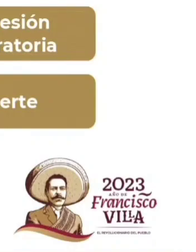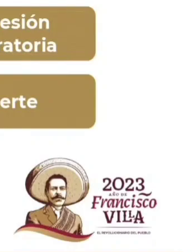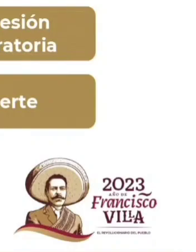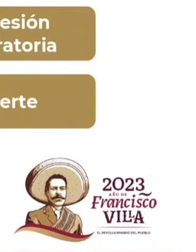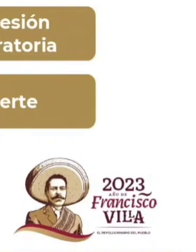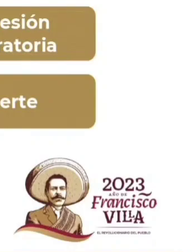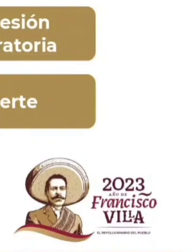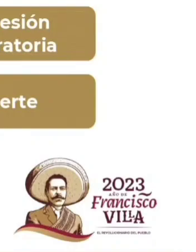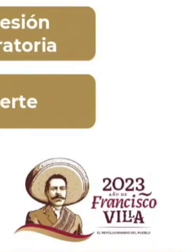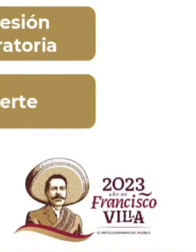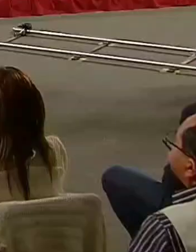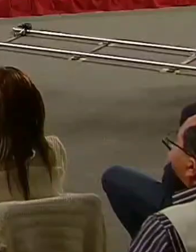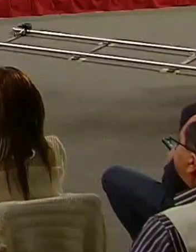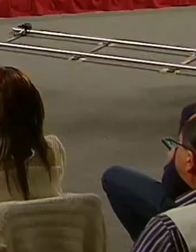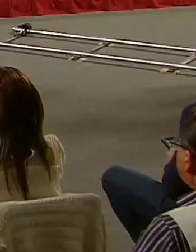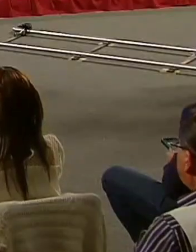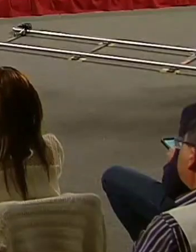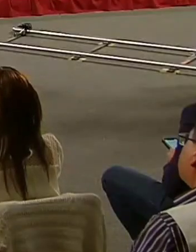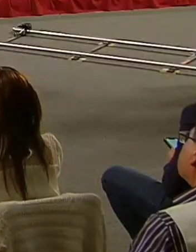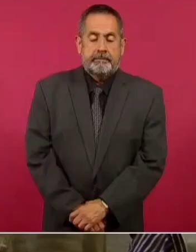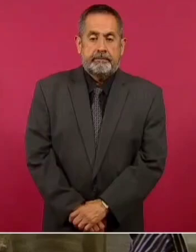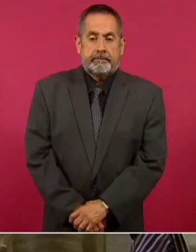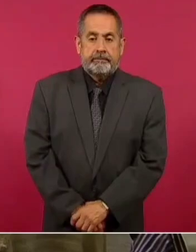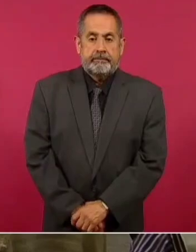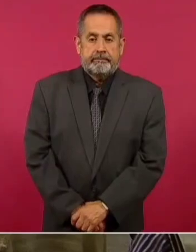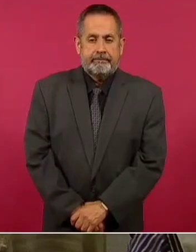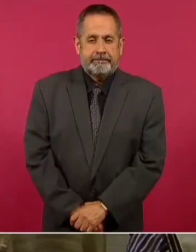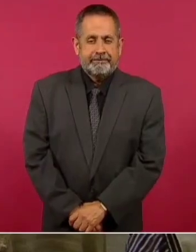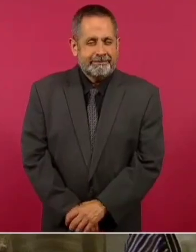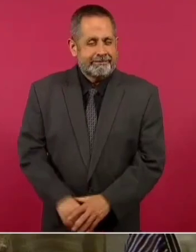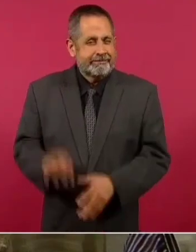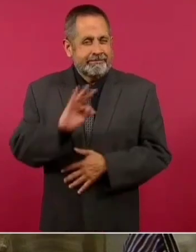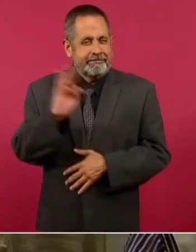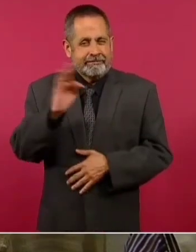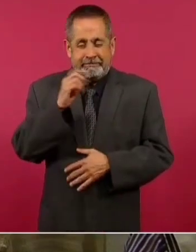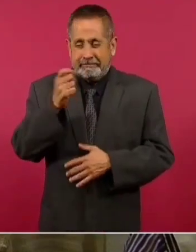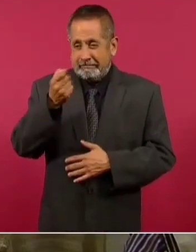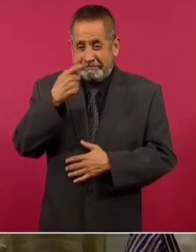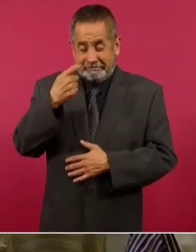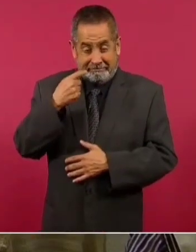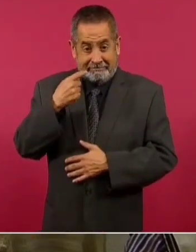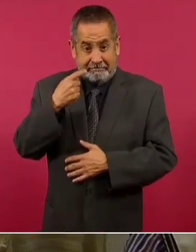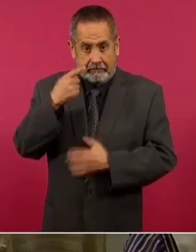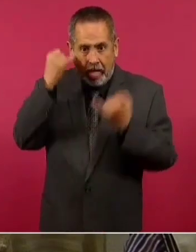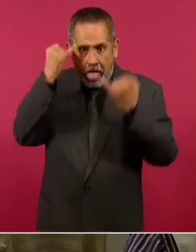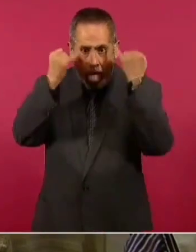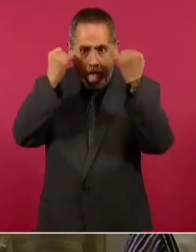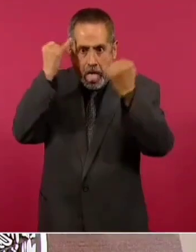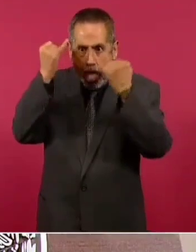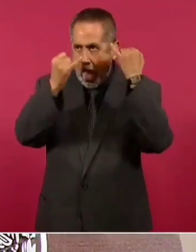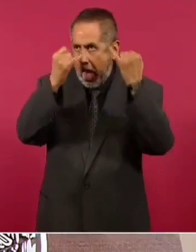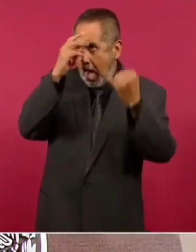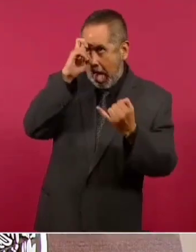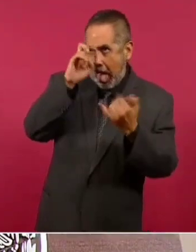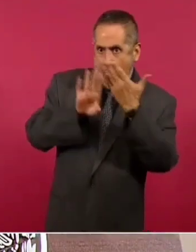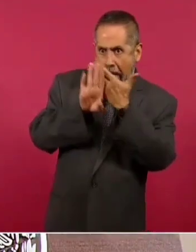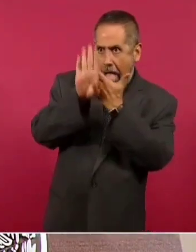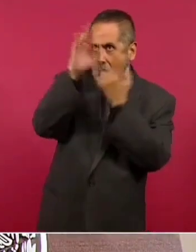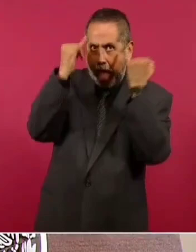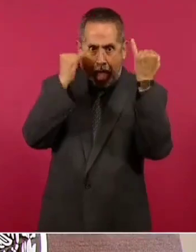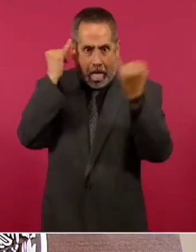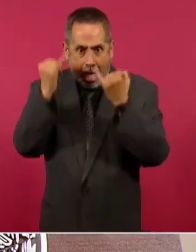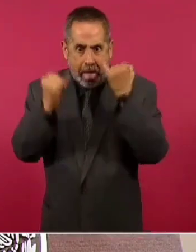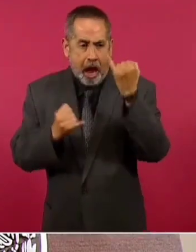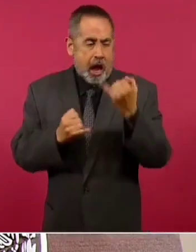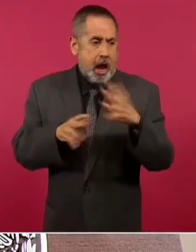movimientos involuntarios, alucinaciones y una pérdida de la relación de la conciencia de la realidad, un estado de confusión,